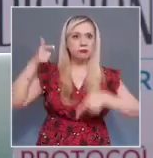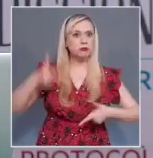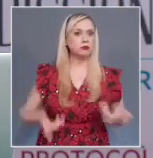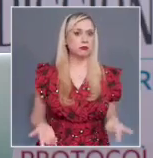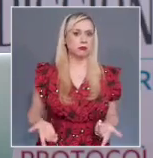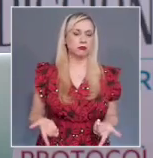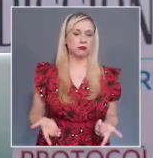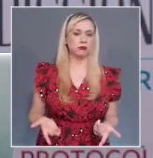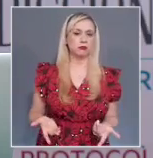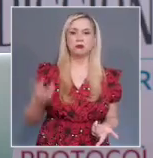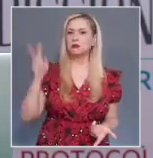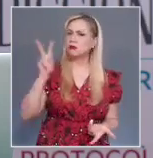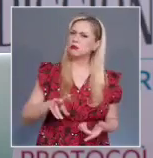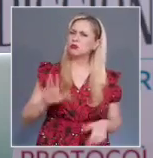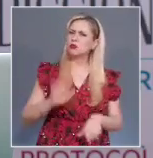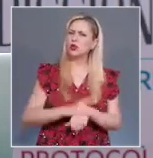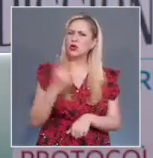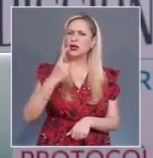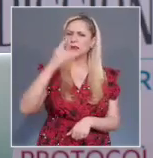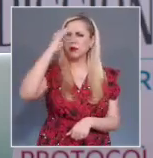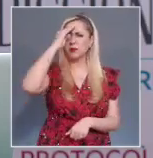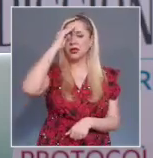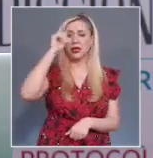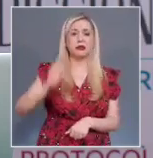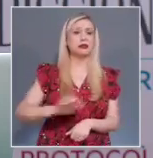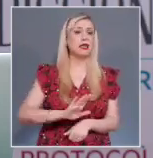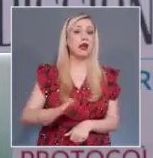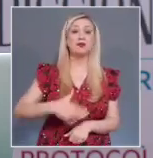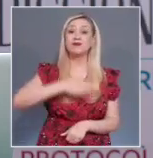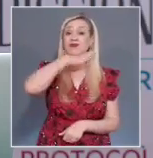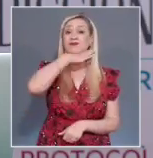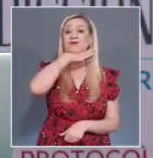las nuevas situaciones están rebasando estas posiciones